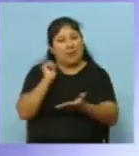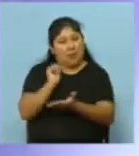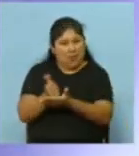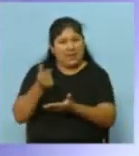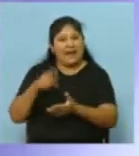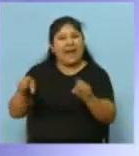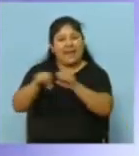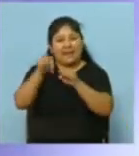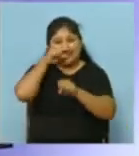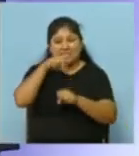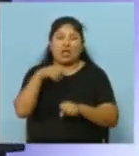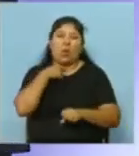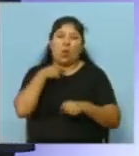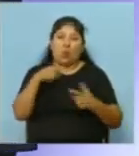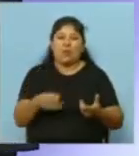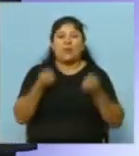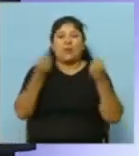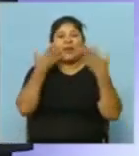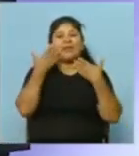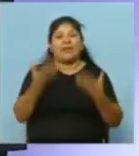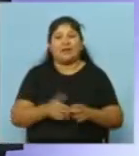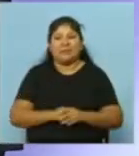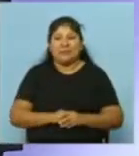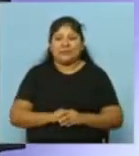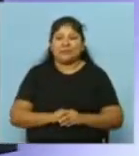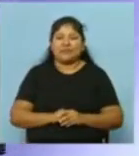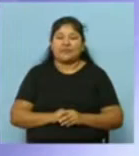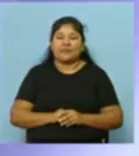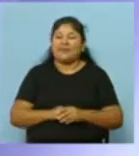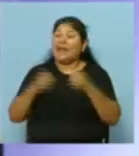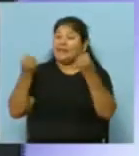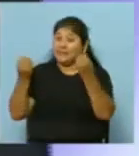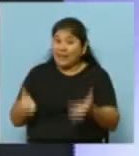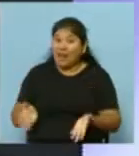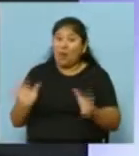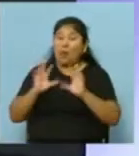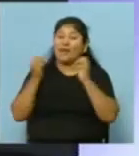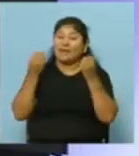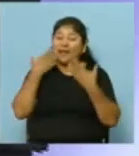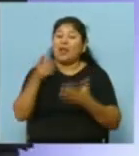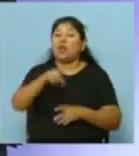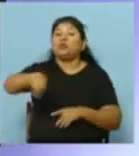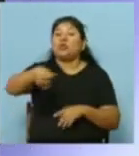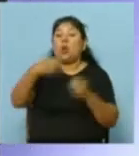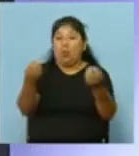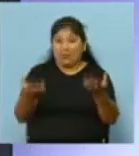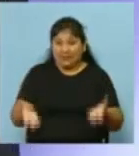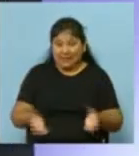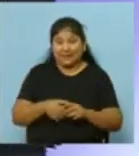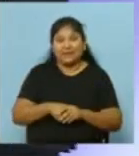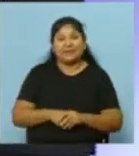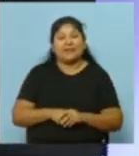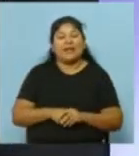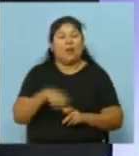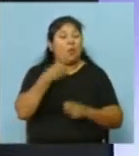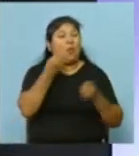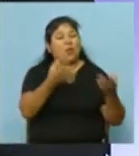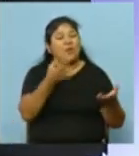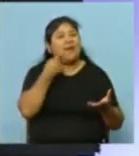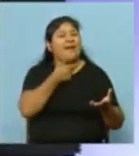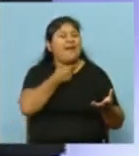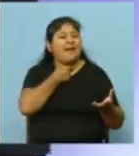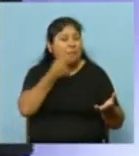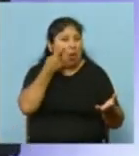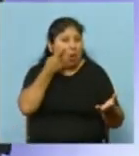buenas tardes antes que nada qué tal muy buenas tardes comentar a ustedes muy bien queríamos conocer tu opinión